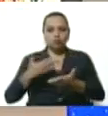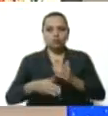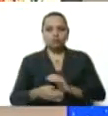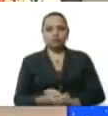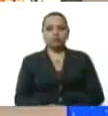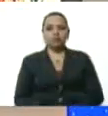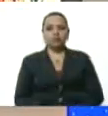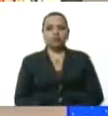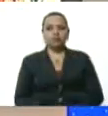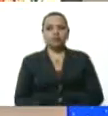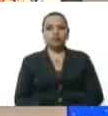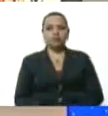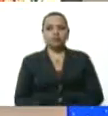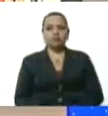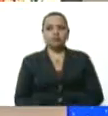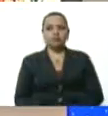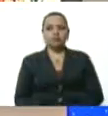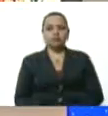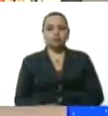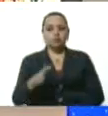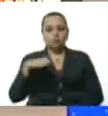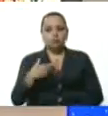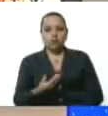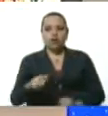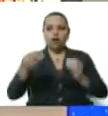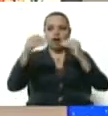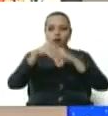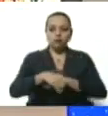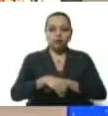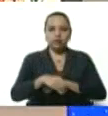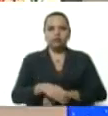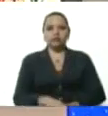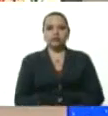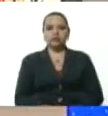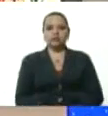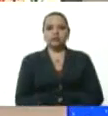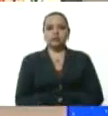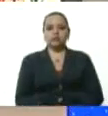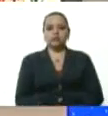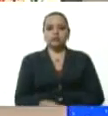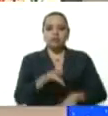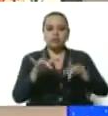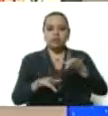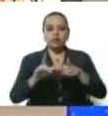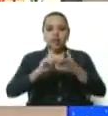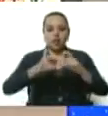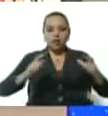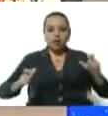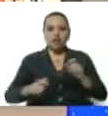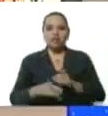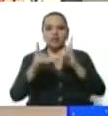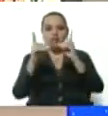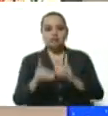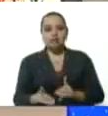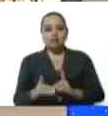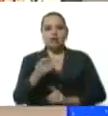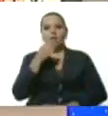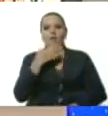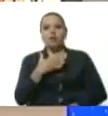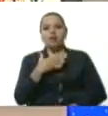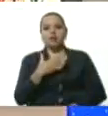oficiante. Ponernos de acuerdo para que el secretario general designara un buen oficiante